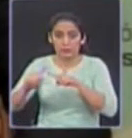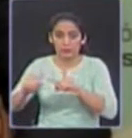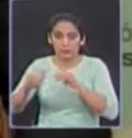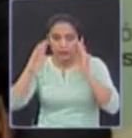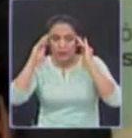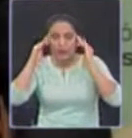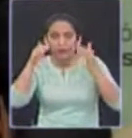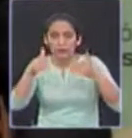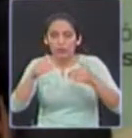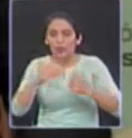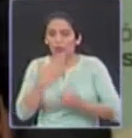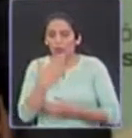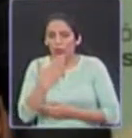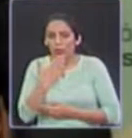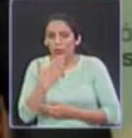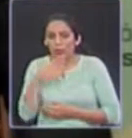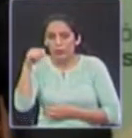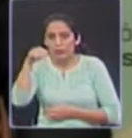que tiene